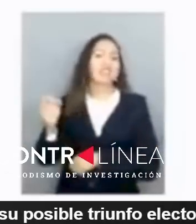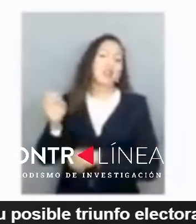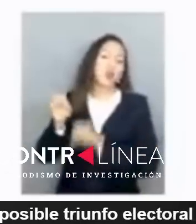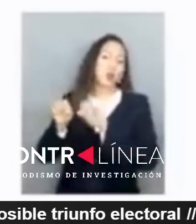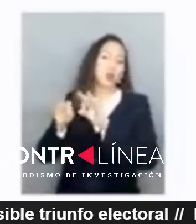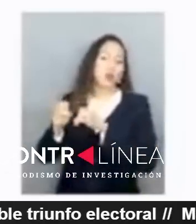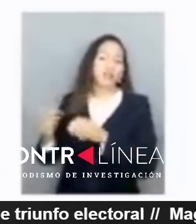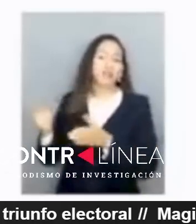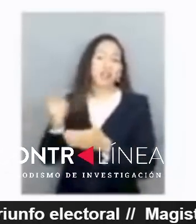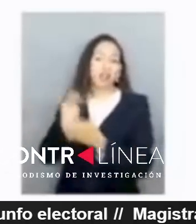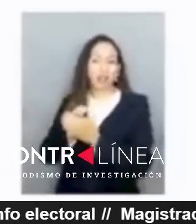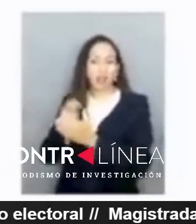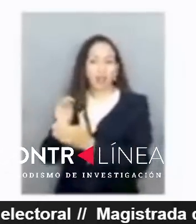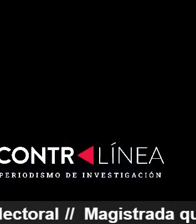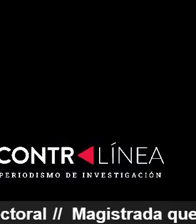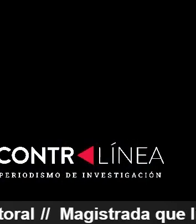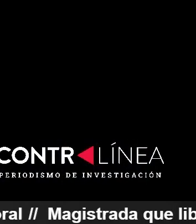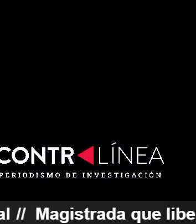este lado.